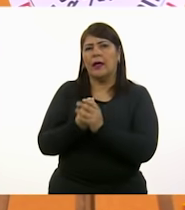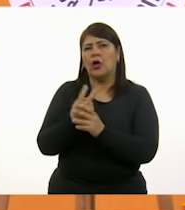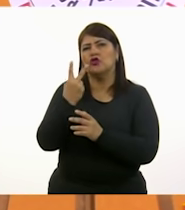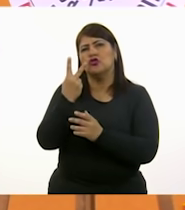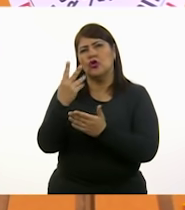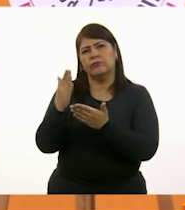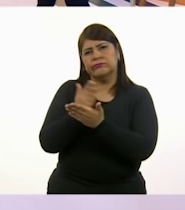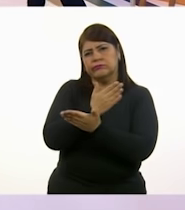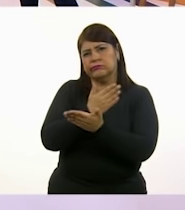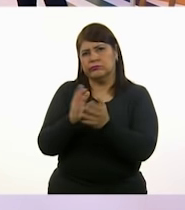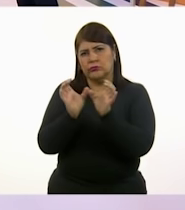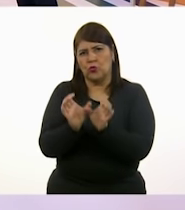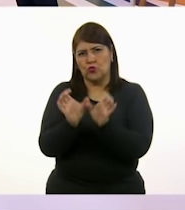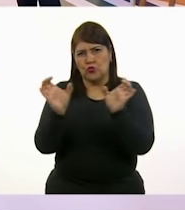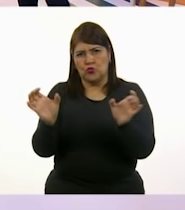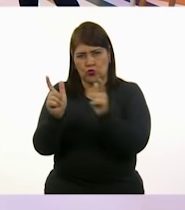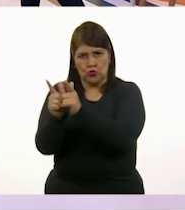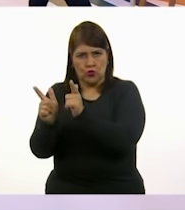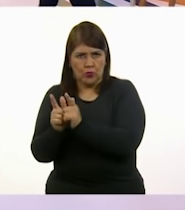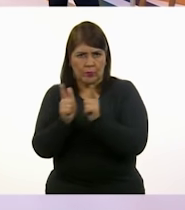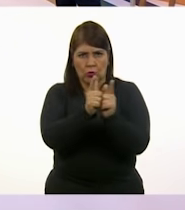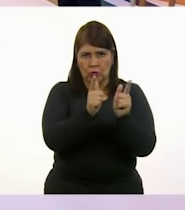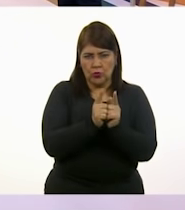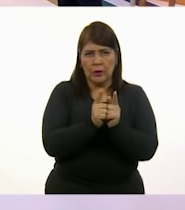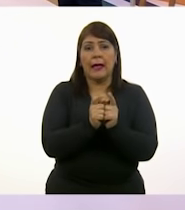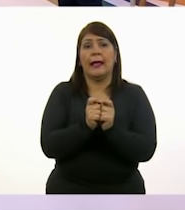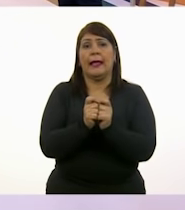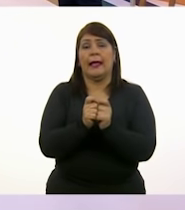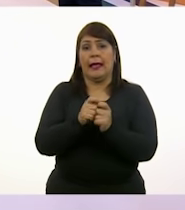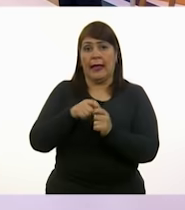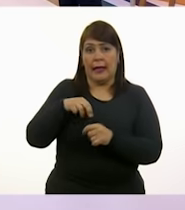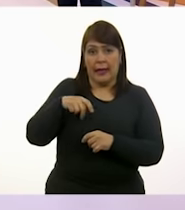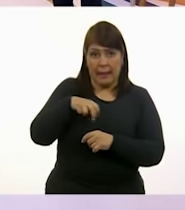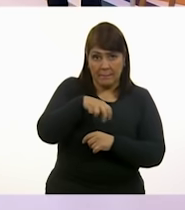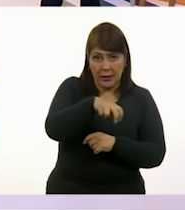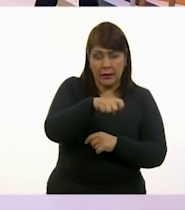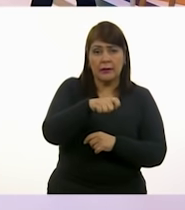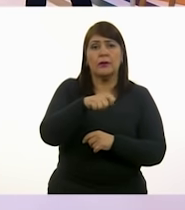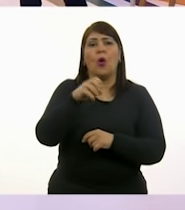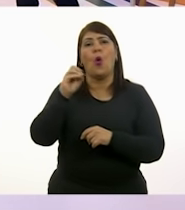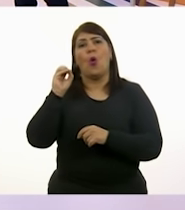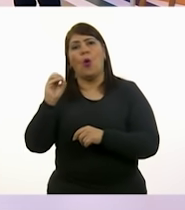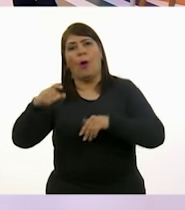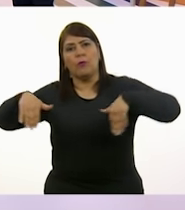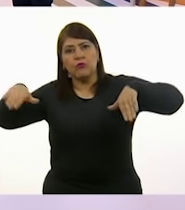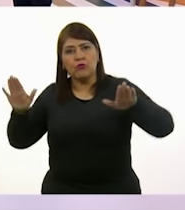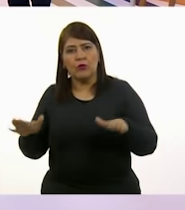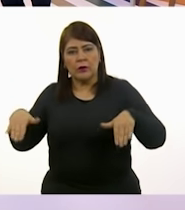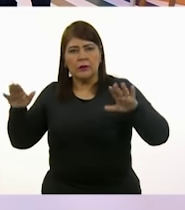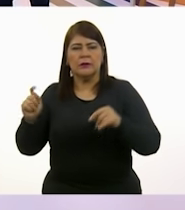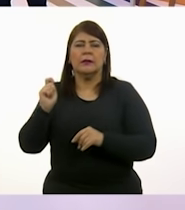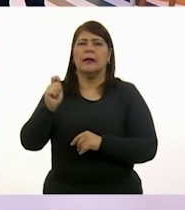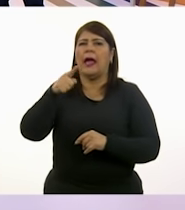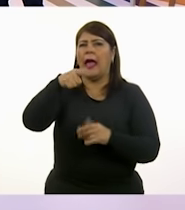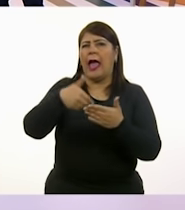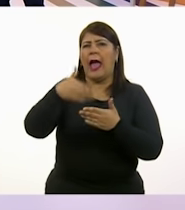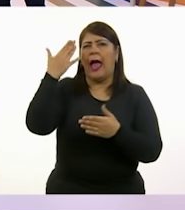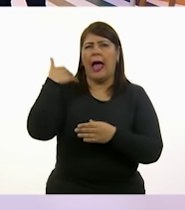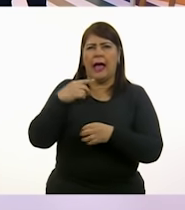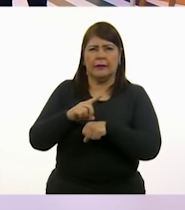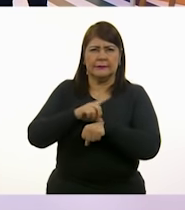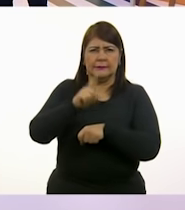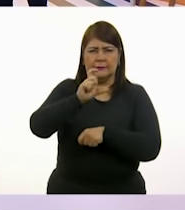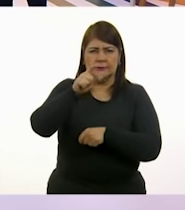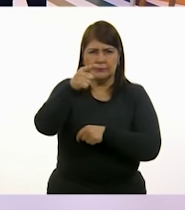clasificaciones ¿Caminan? Sí ¿O vuelan? Muy bien Ustedes desde preescolar han estado viendo que